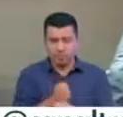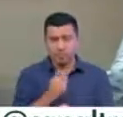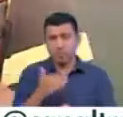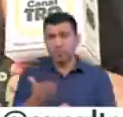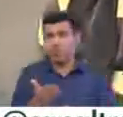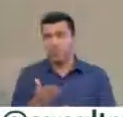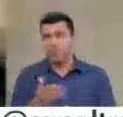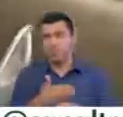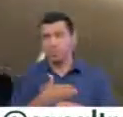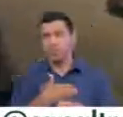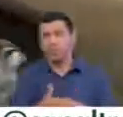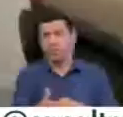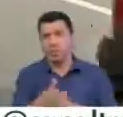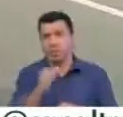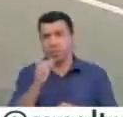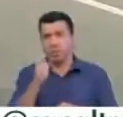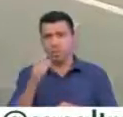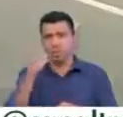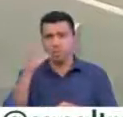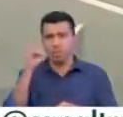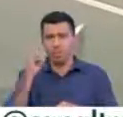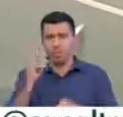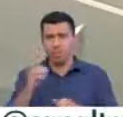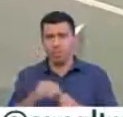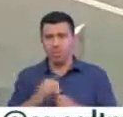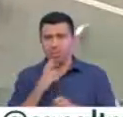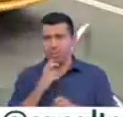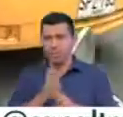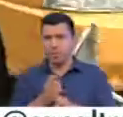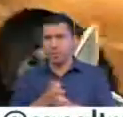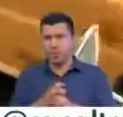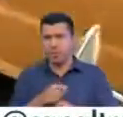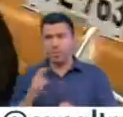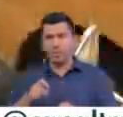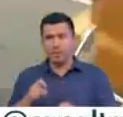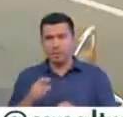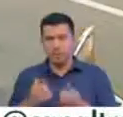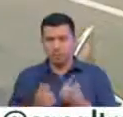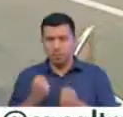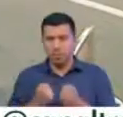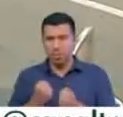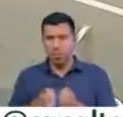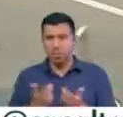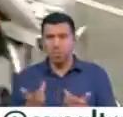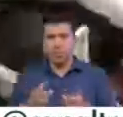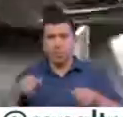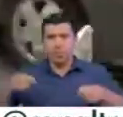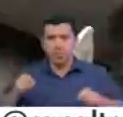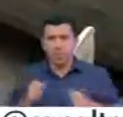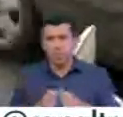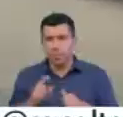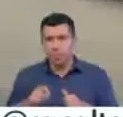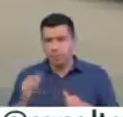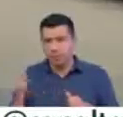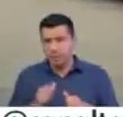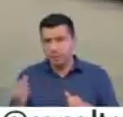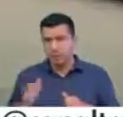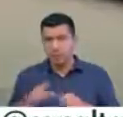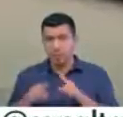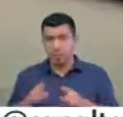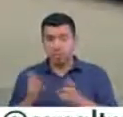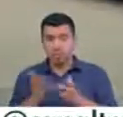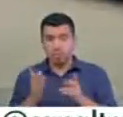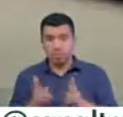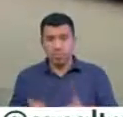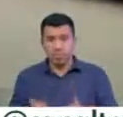más tiempo. Es complicado porque a veces uno necesita un transporte como estudiante, también hay personas que estudian hasta tarde.